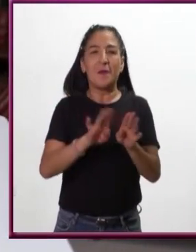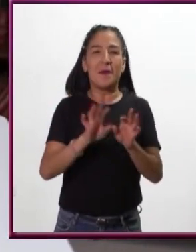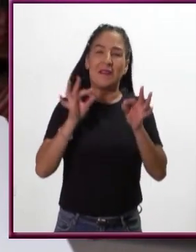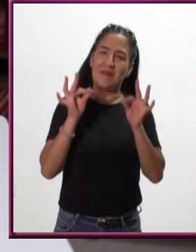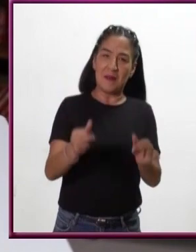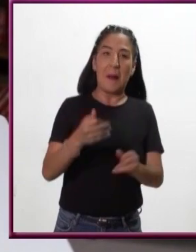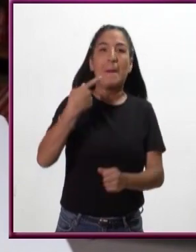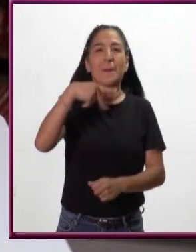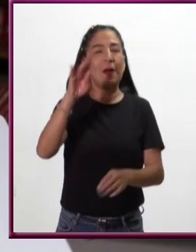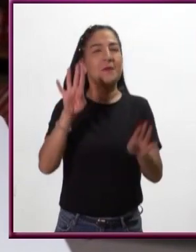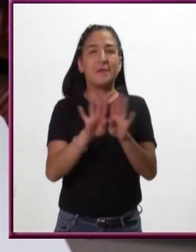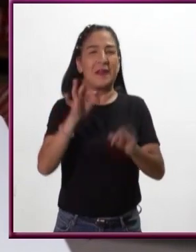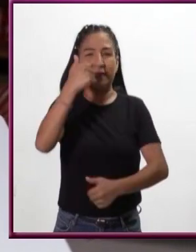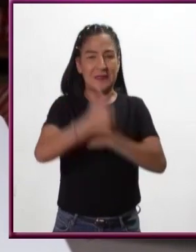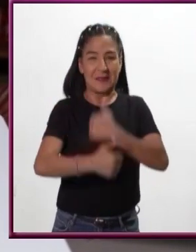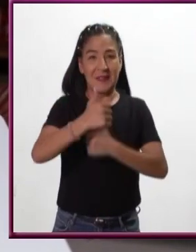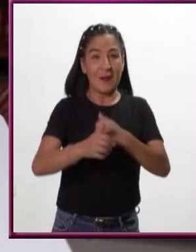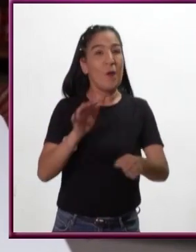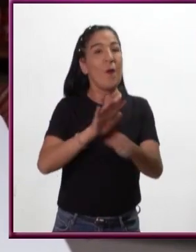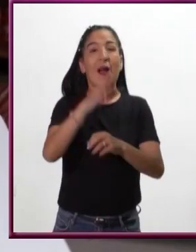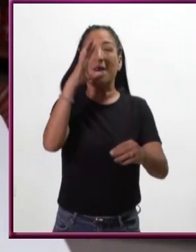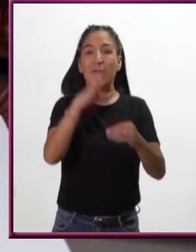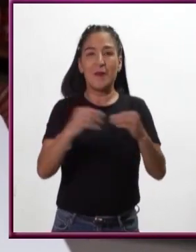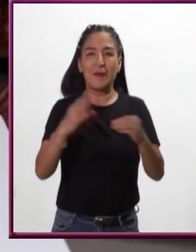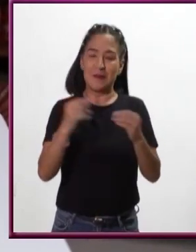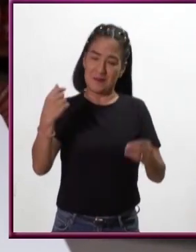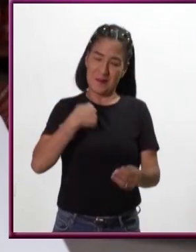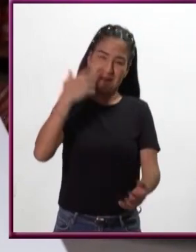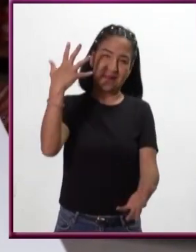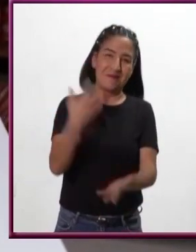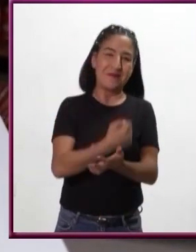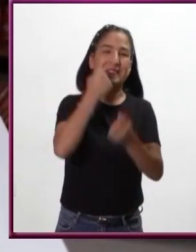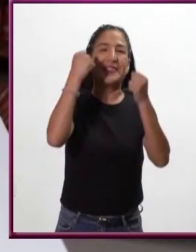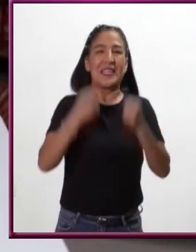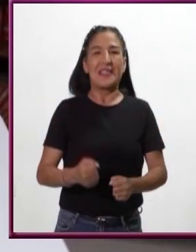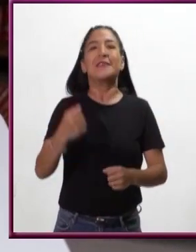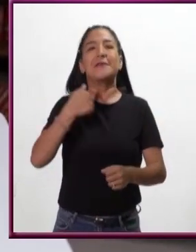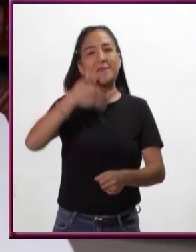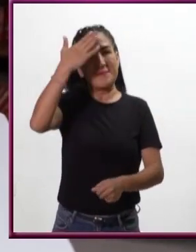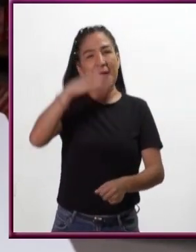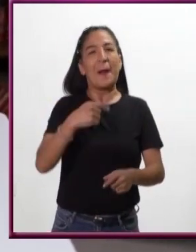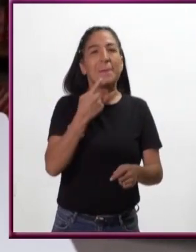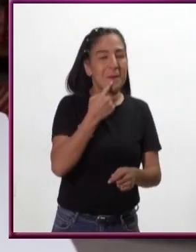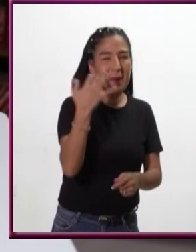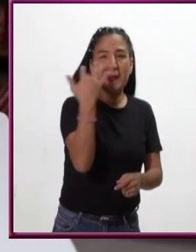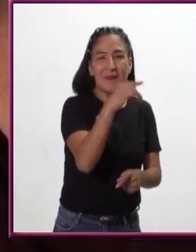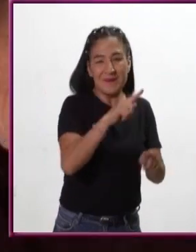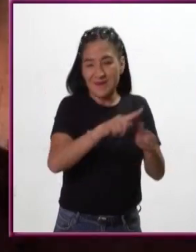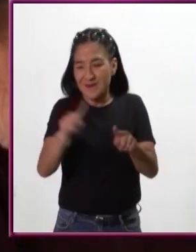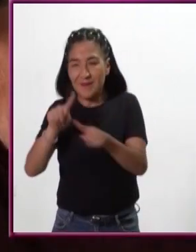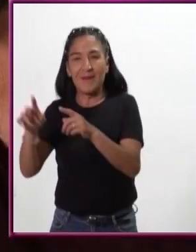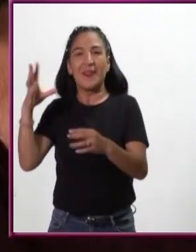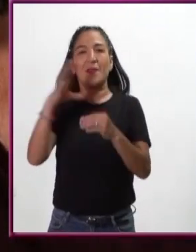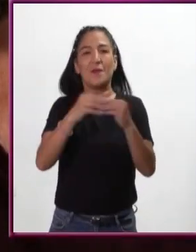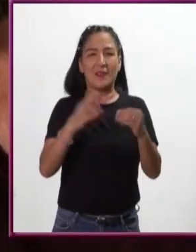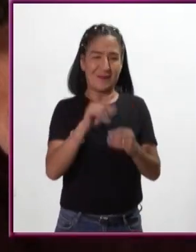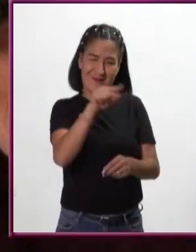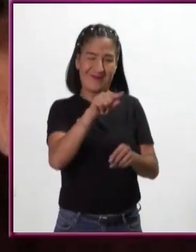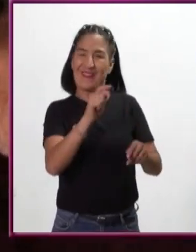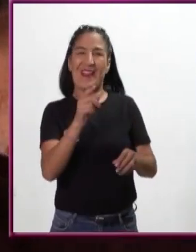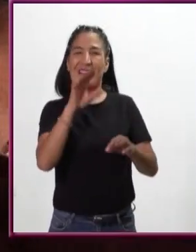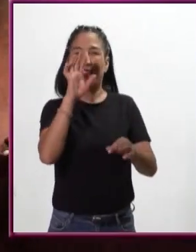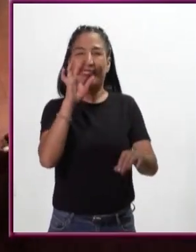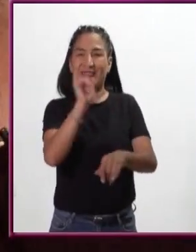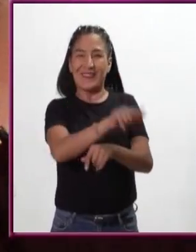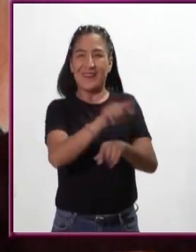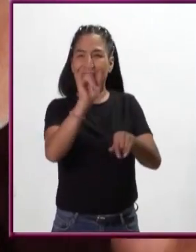infalible, pero si hicieran un concurso de catadores de frutas, lo ganaría seguro. Conozco todos sus sabores. Lo dirás de broma,